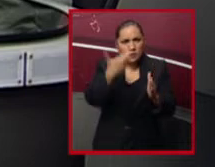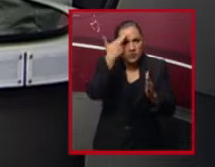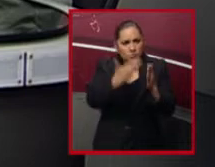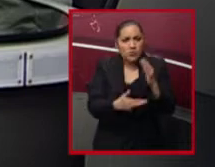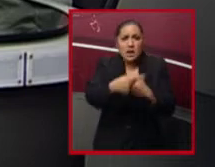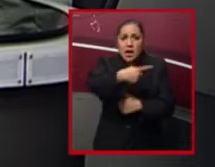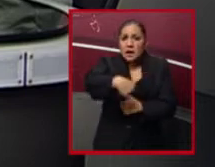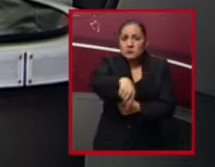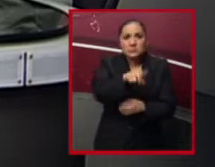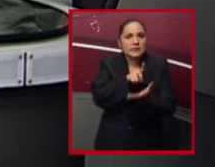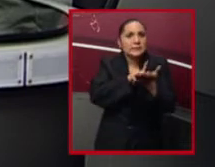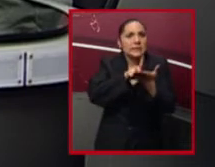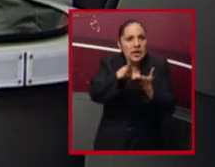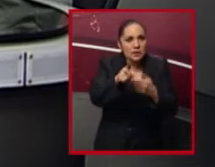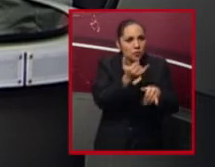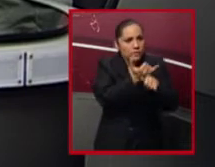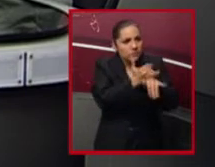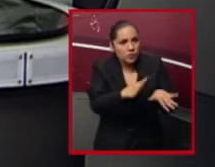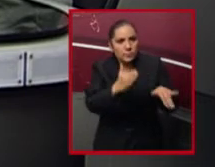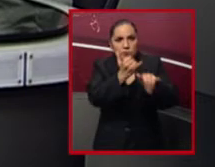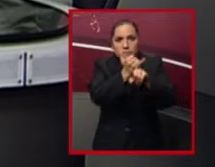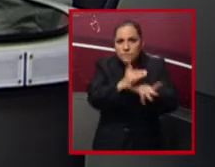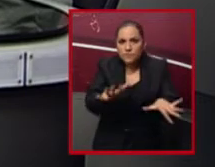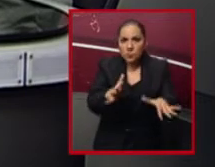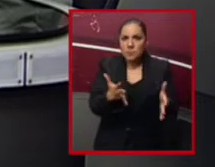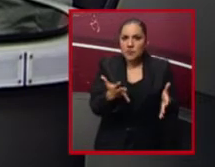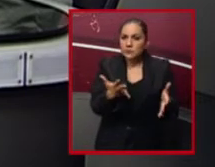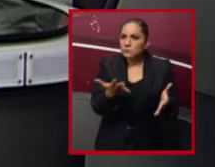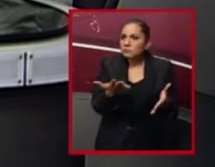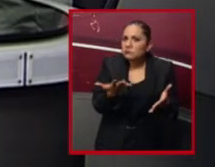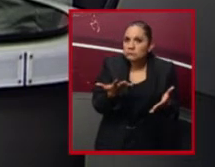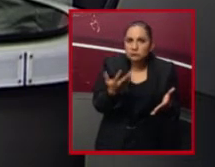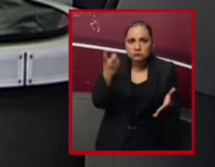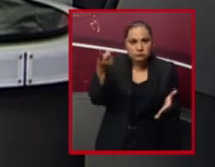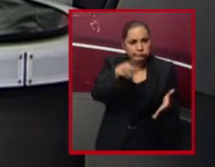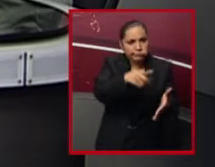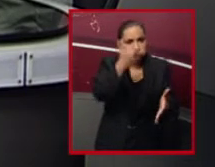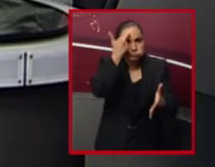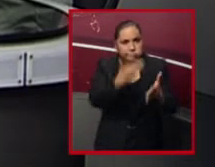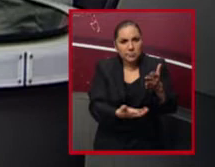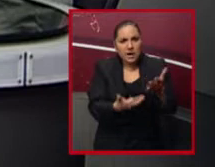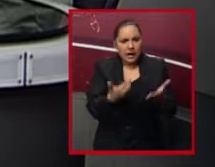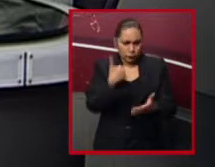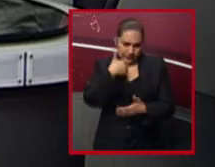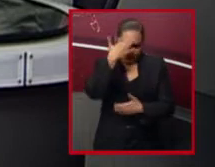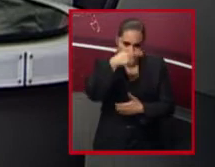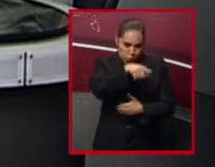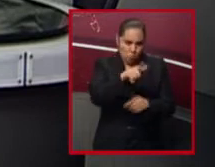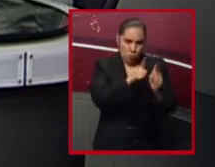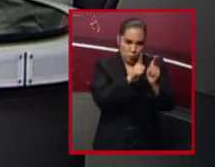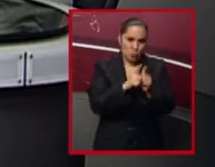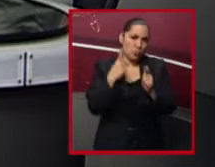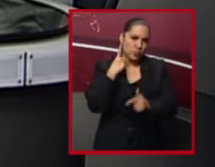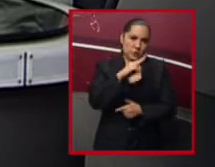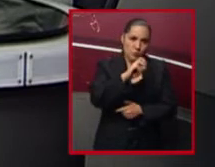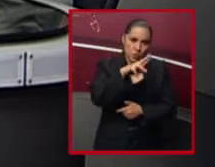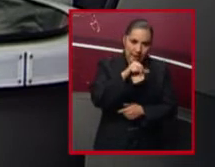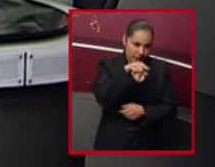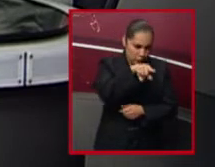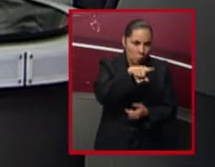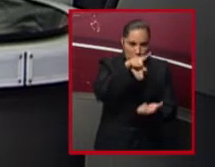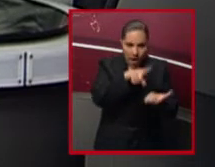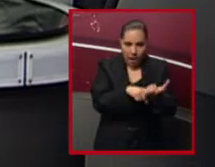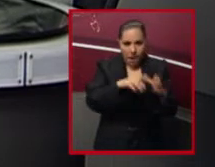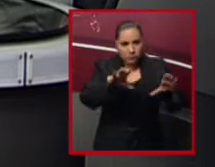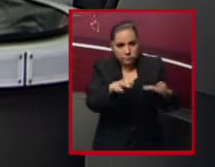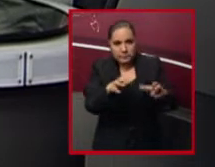informadores. Ustedes desde Morena, usted en particular lo he visto muy activo. ¿Qué se está trabajando desde el Poder Legislativo para poder solventar esta